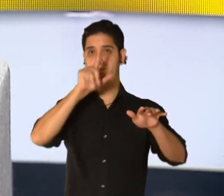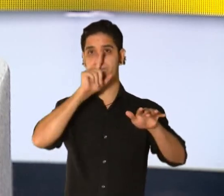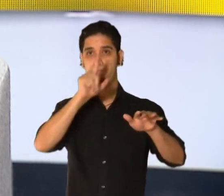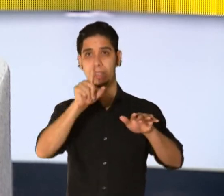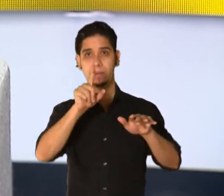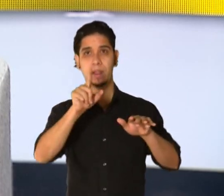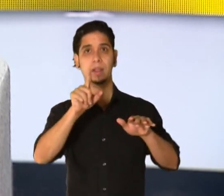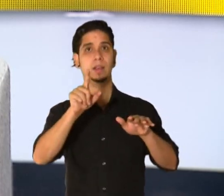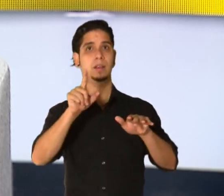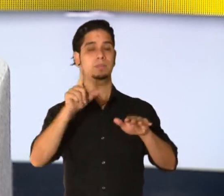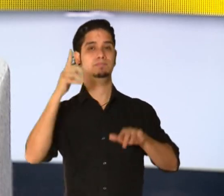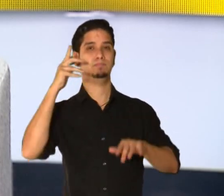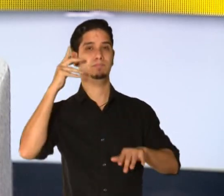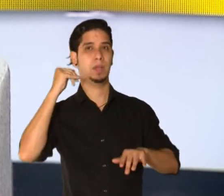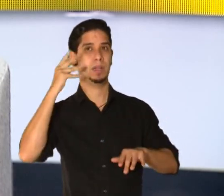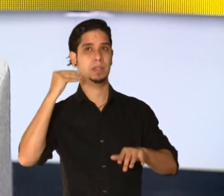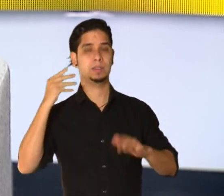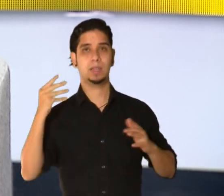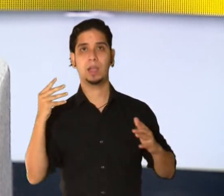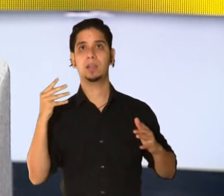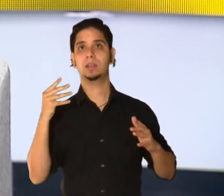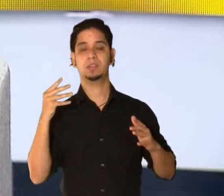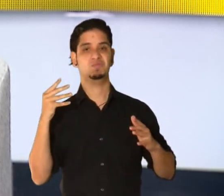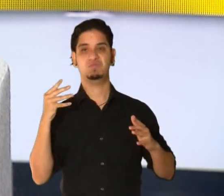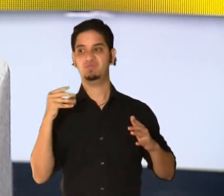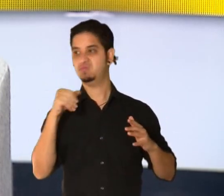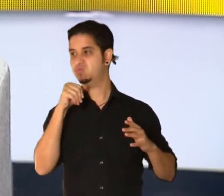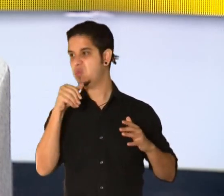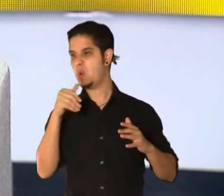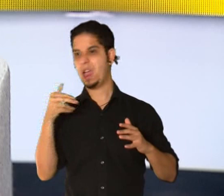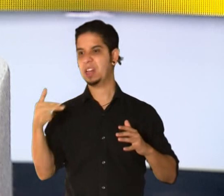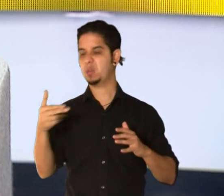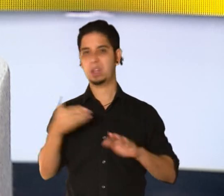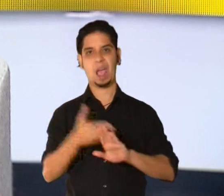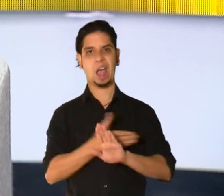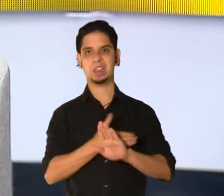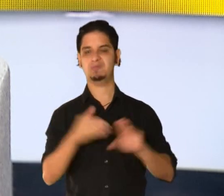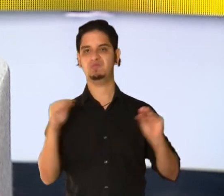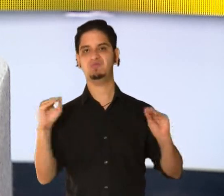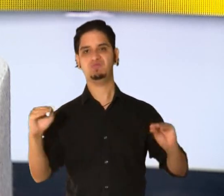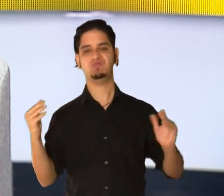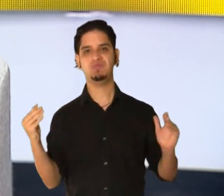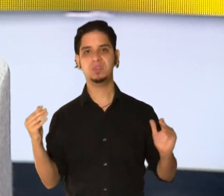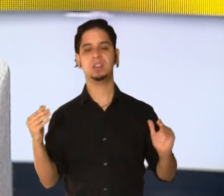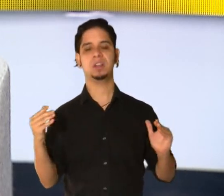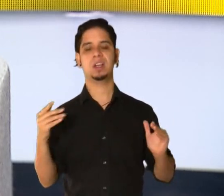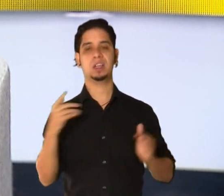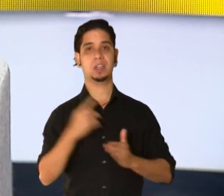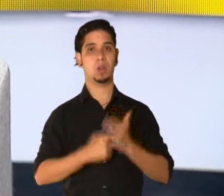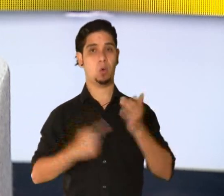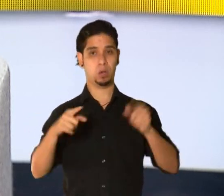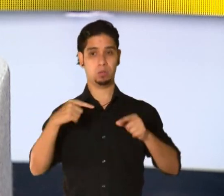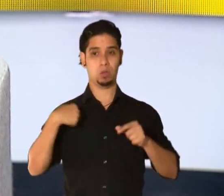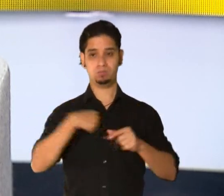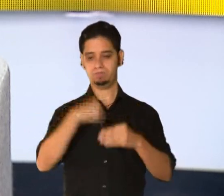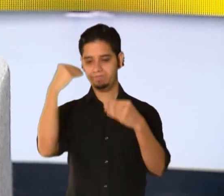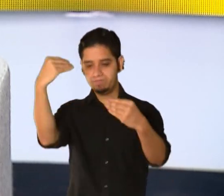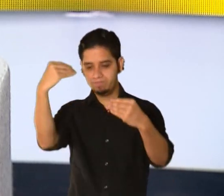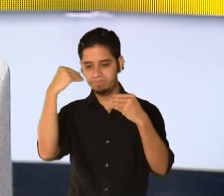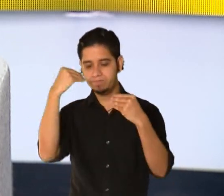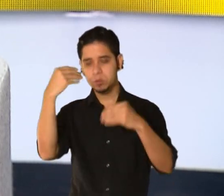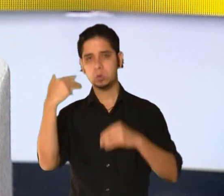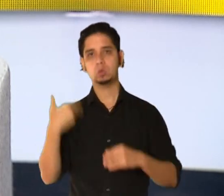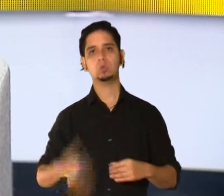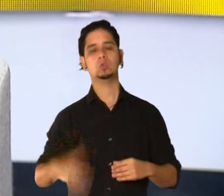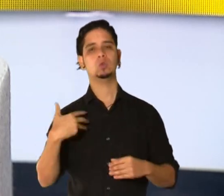es una experiencia sin precedentes, obviamente. Y nos ha enseñado mucho en el sentido de